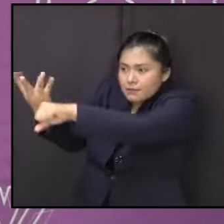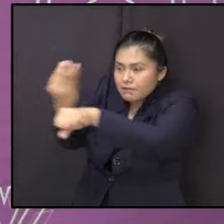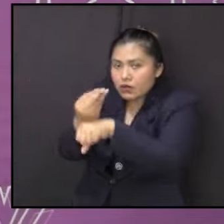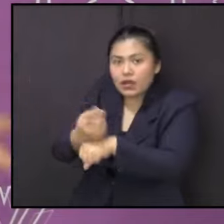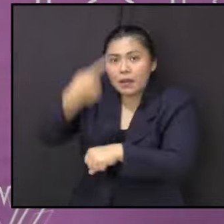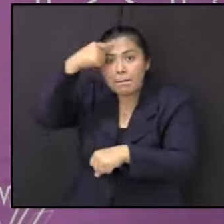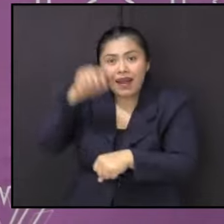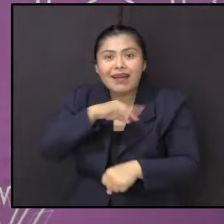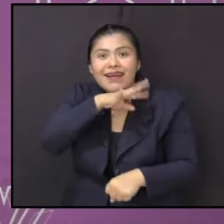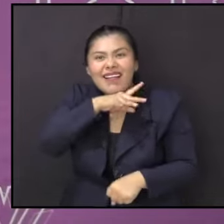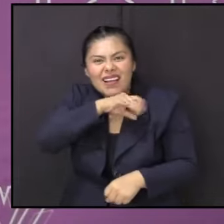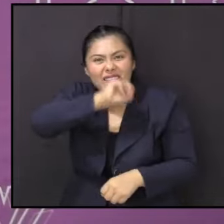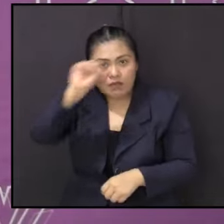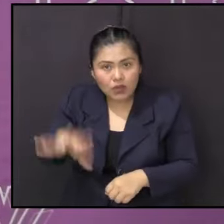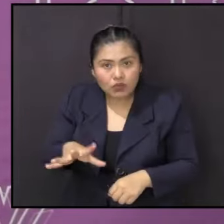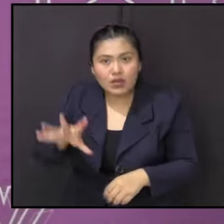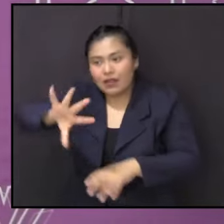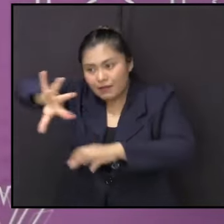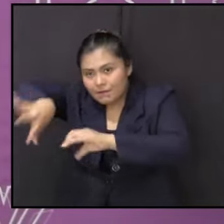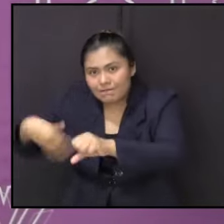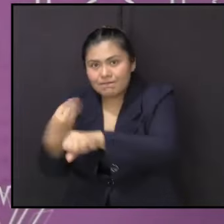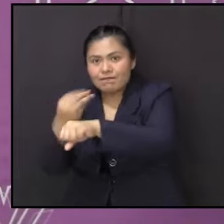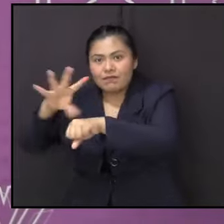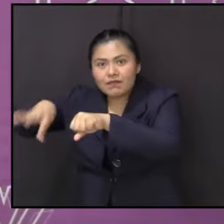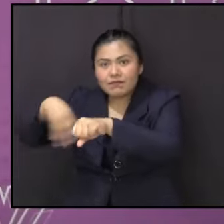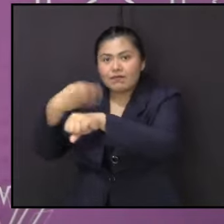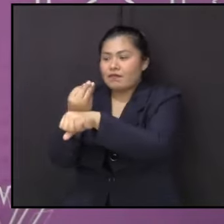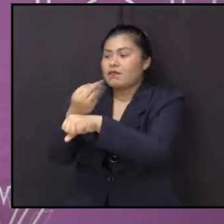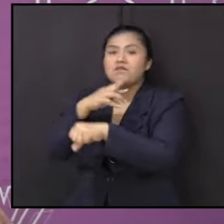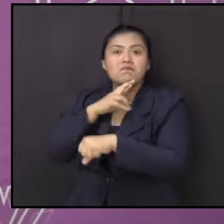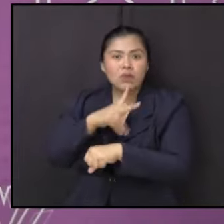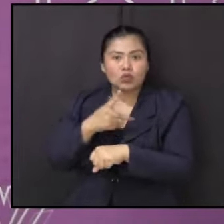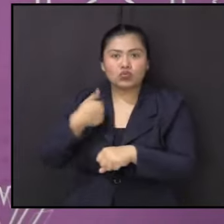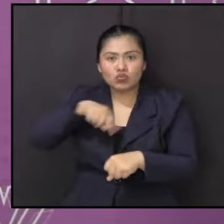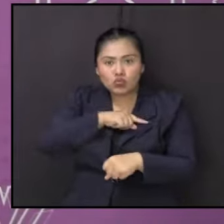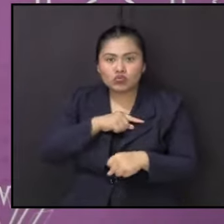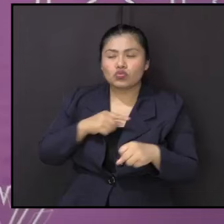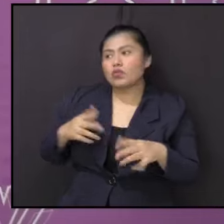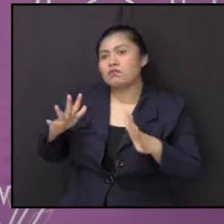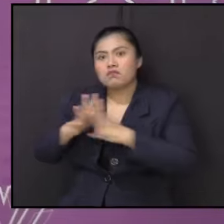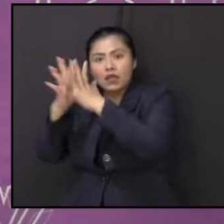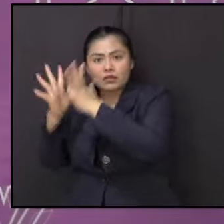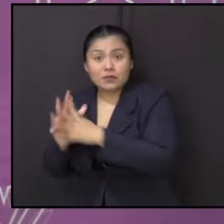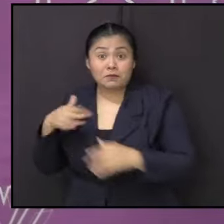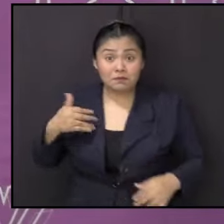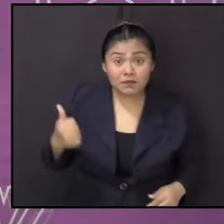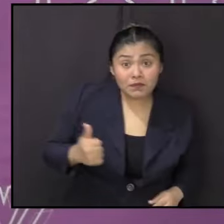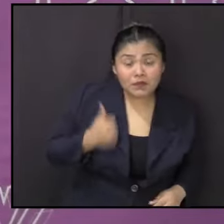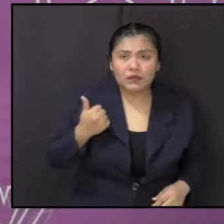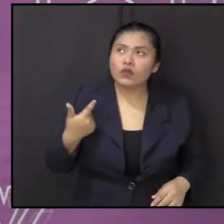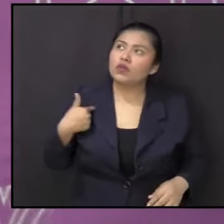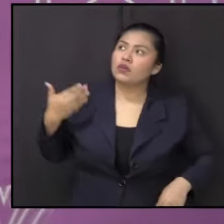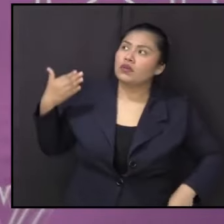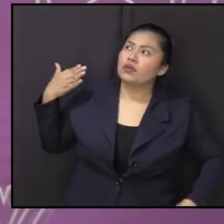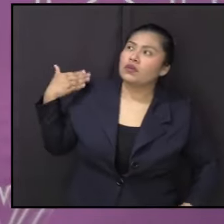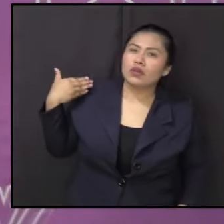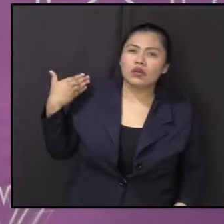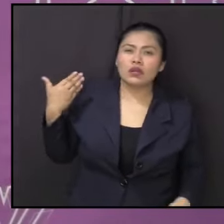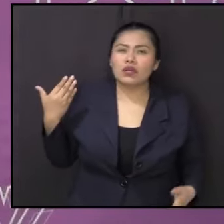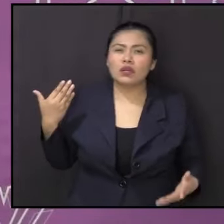reciclaje de basura donde todos, todas y todes tendríamos que participar. Aprovecho el tiempo que me queda para decir que hace unos días estuvimos con un grupo